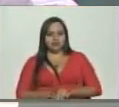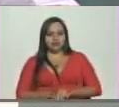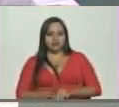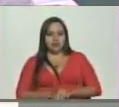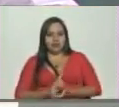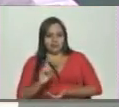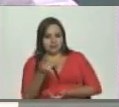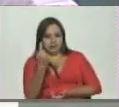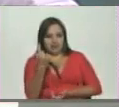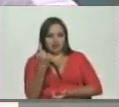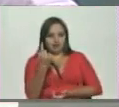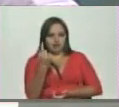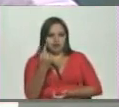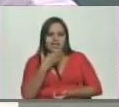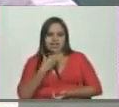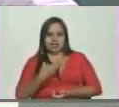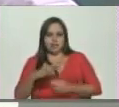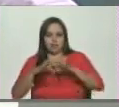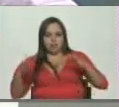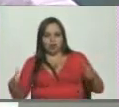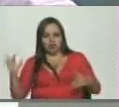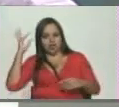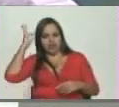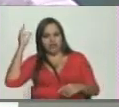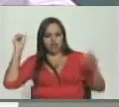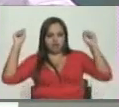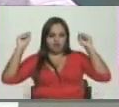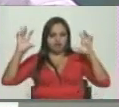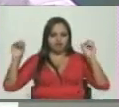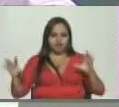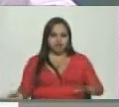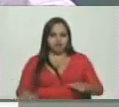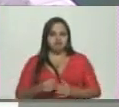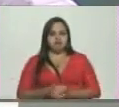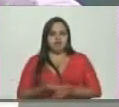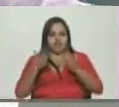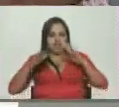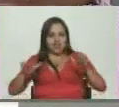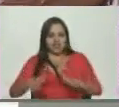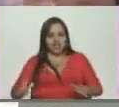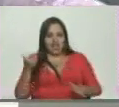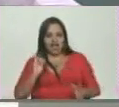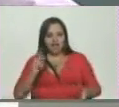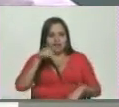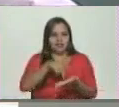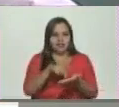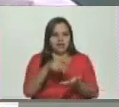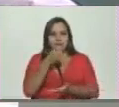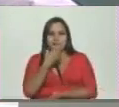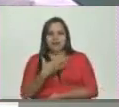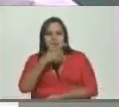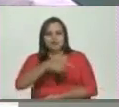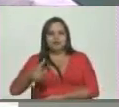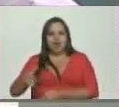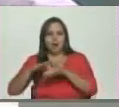primero en Puerto Cabello, en el encendido de las luces. Vamos a estar allí presente con toda esta gente hermosa de Puerto